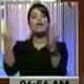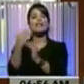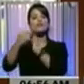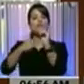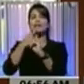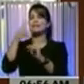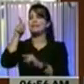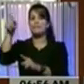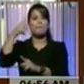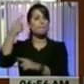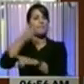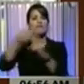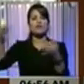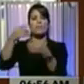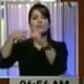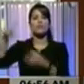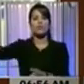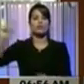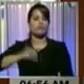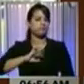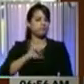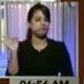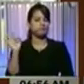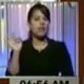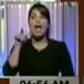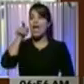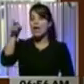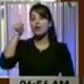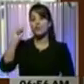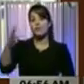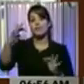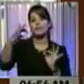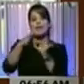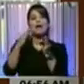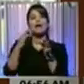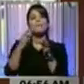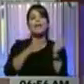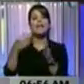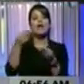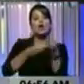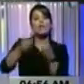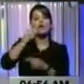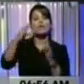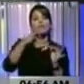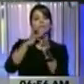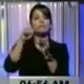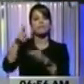Reinaldo Figueredo. De la mano del FMI deberá ir siempre el paquete económico.